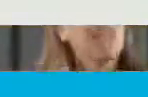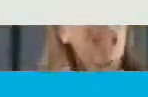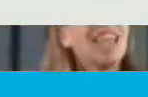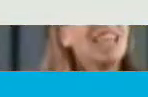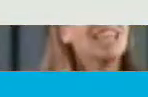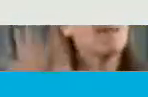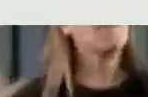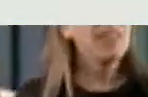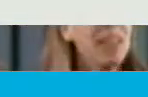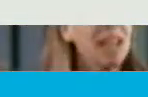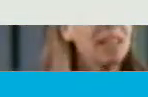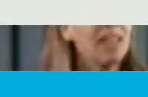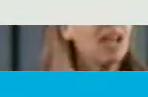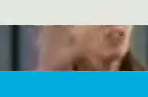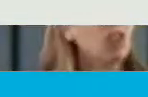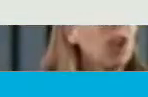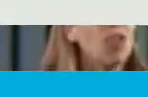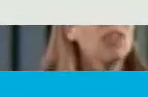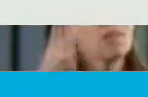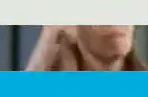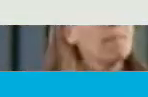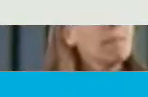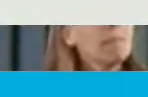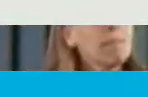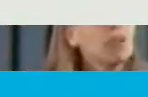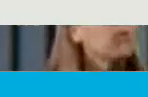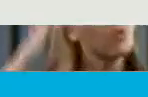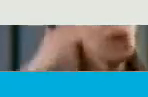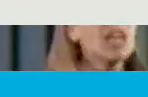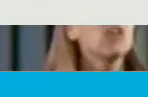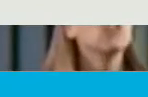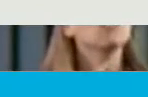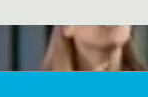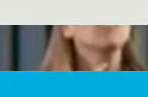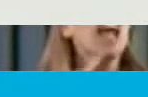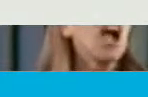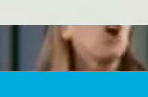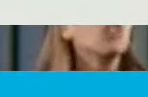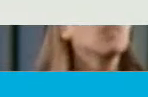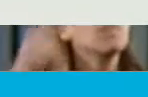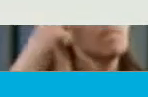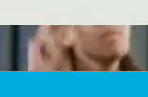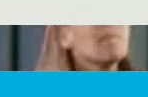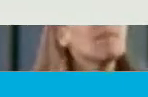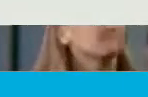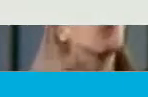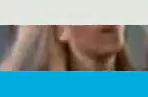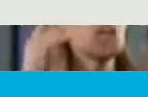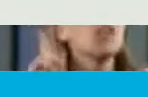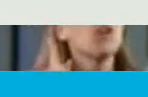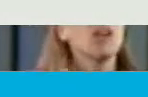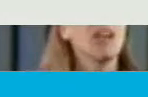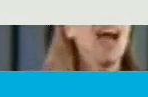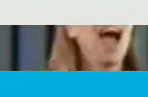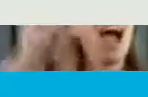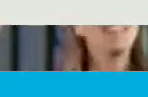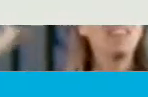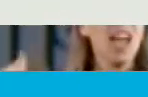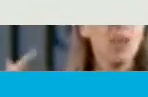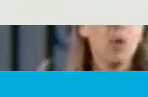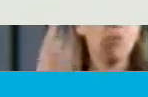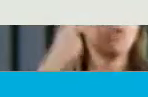logramos, a hacernos cargos de los sueños y deseos de aquellos hombres y mujeres que un día, cuando la